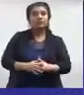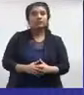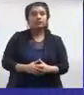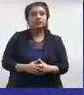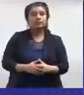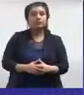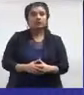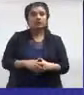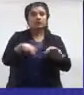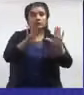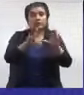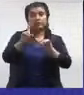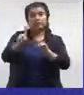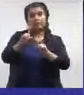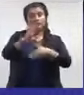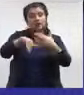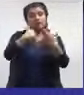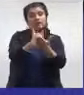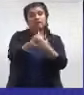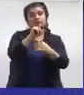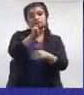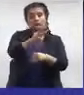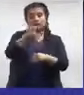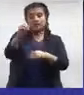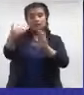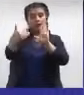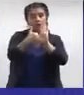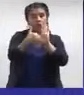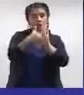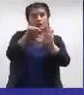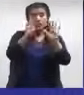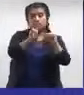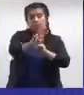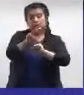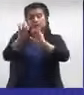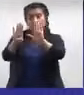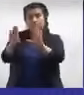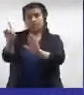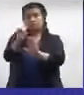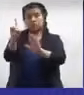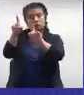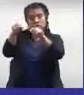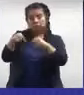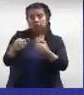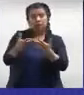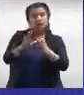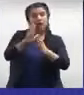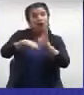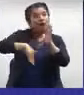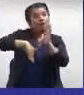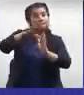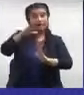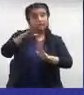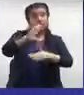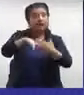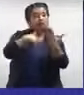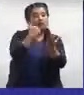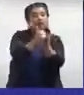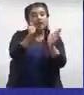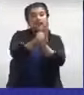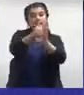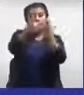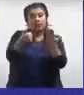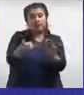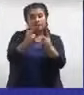siguiente: 91 a favor, 30 en contra, 39 ausentes, por lo que habiendo mayoría queda aprobada el acta de la